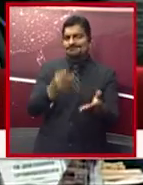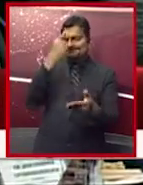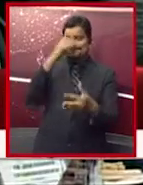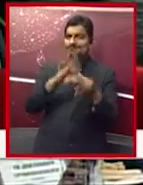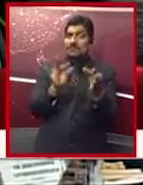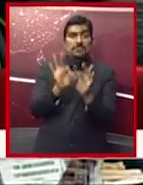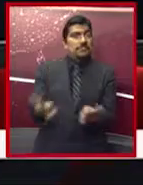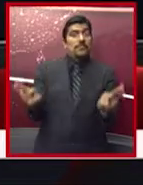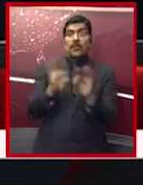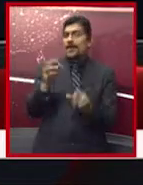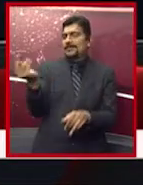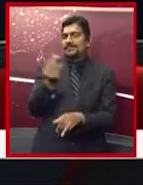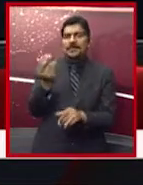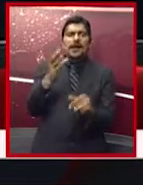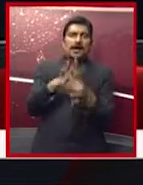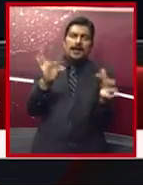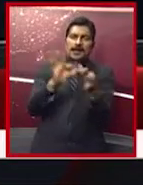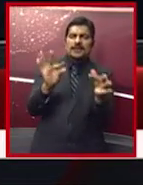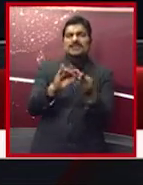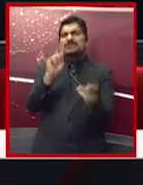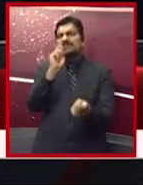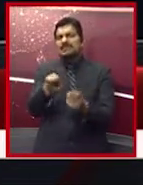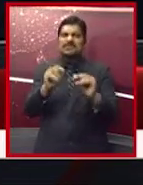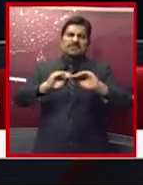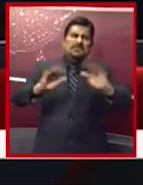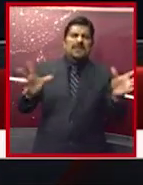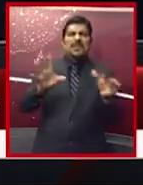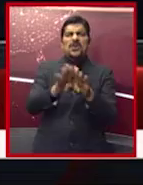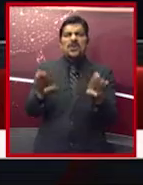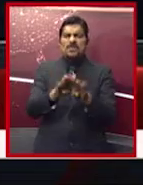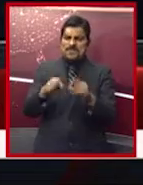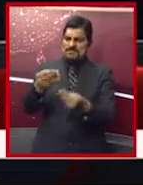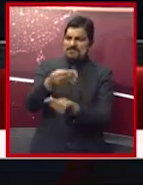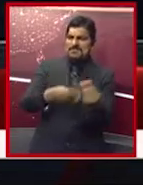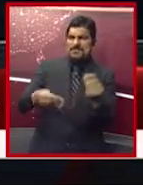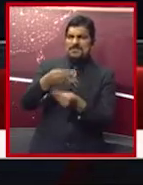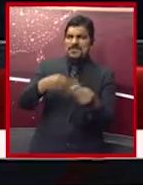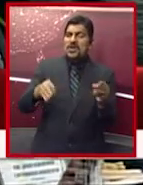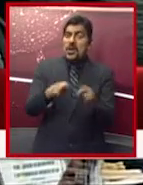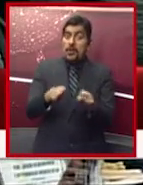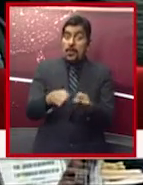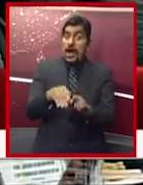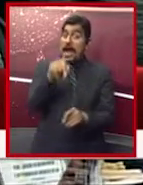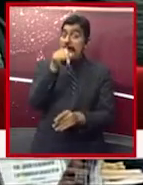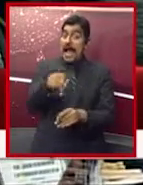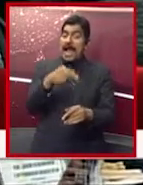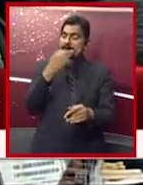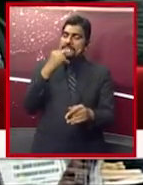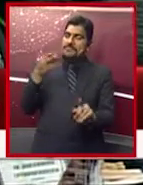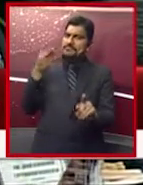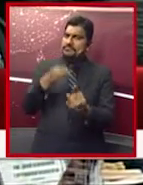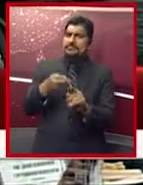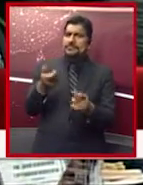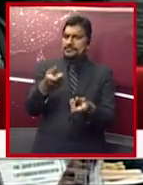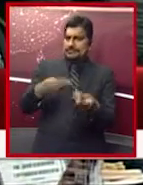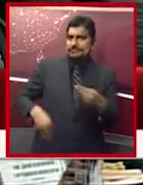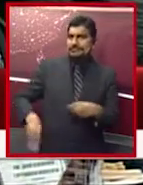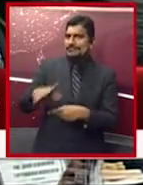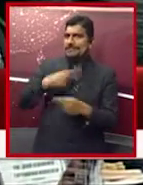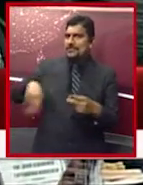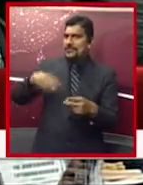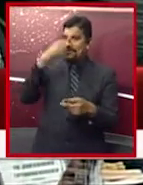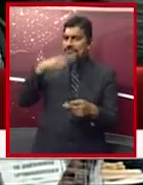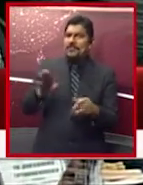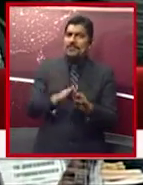que es necesaria una explicación clara de cómo se manejan las finanzas públicas. Enfatizó que el bolsillo de los ciudadanos resulta afectado